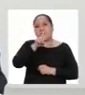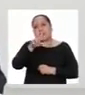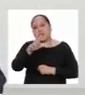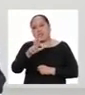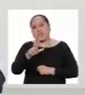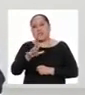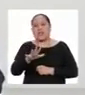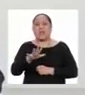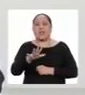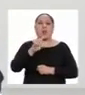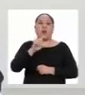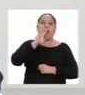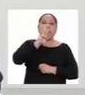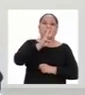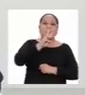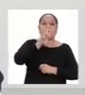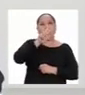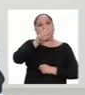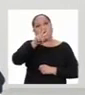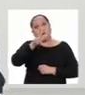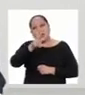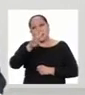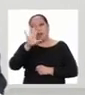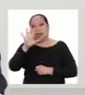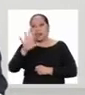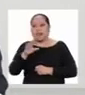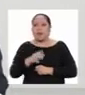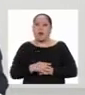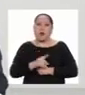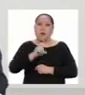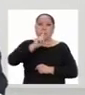125, 625,